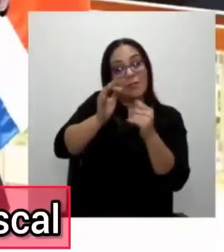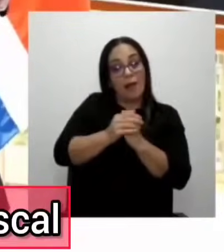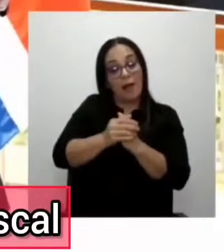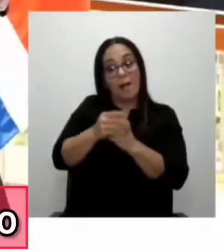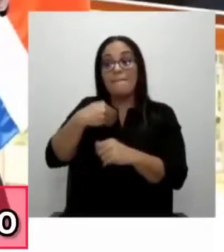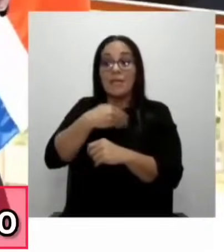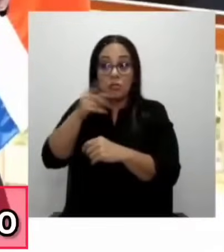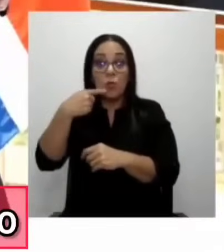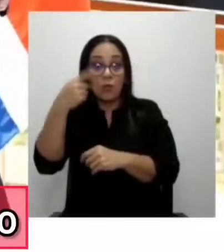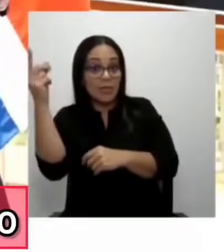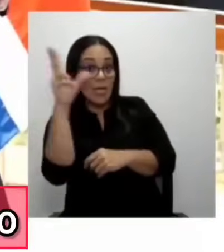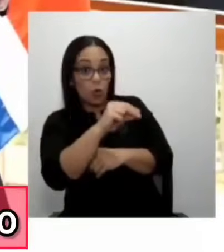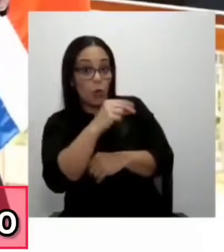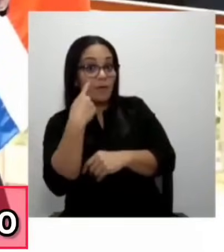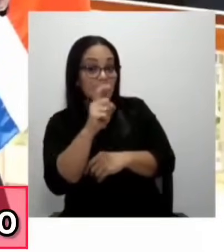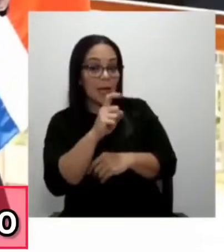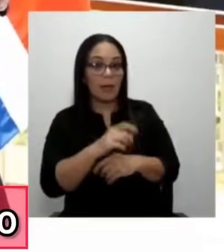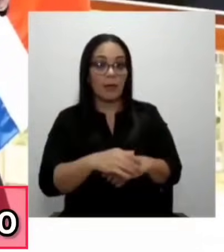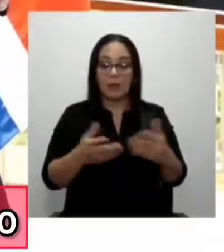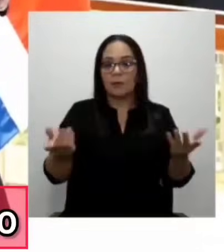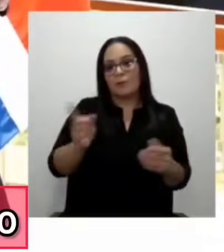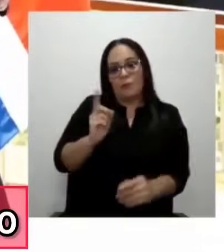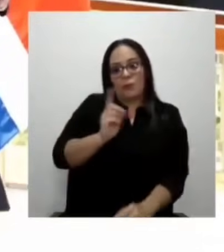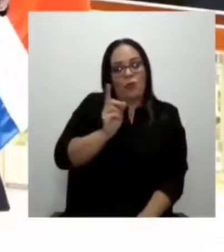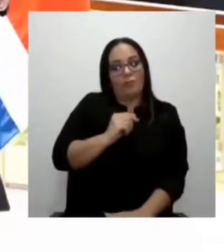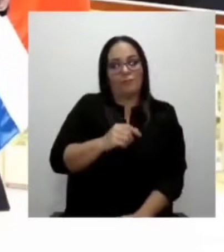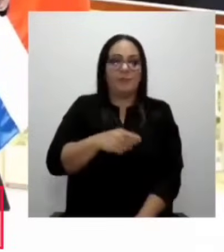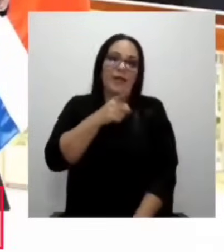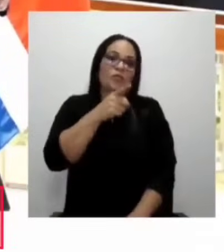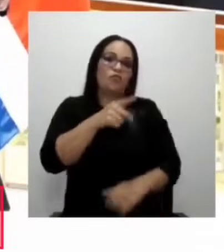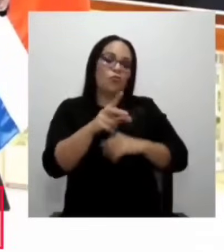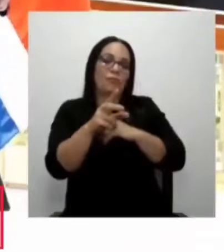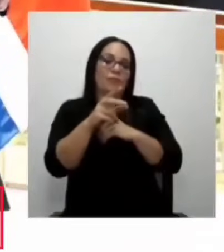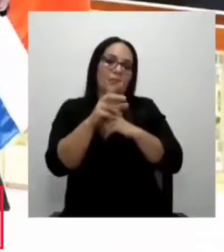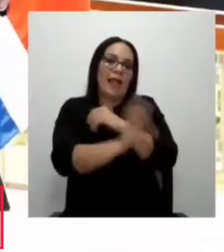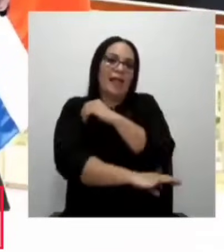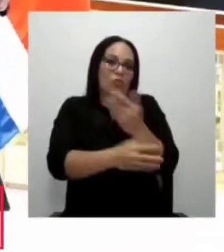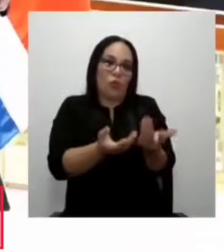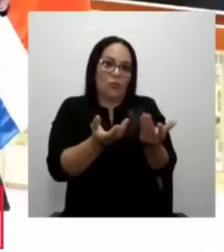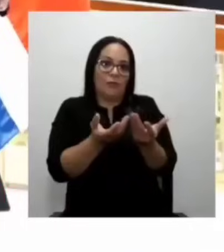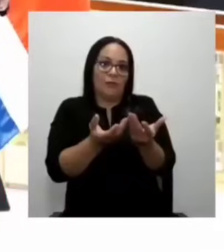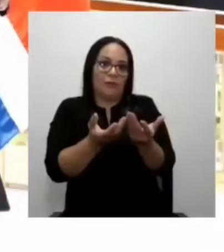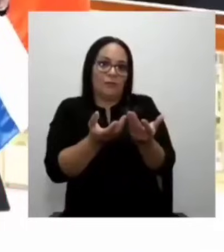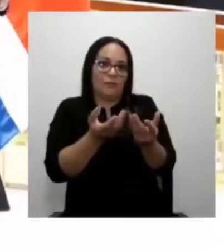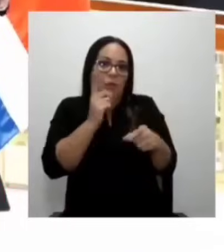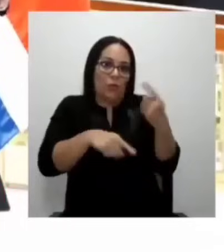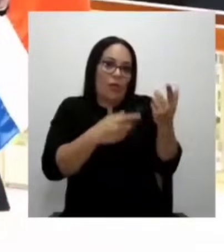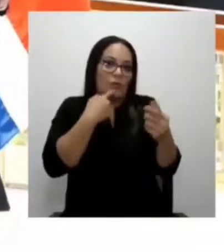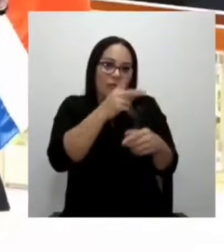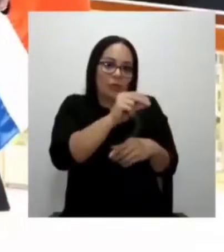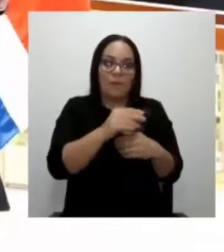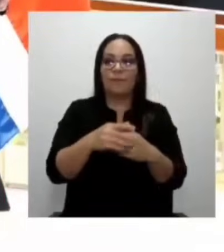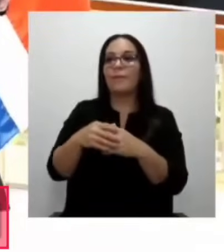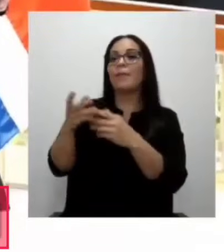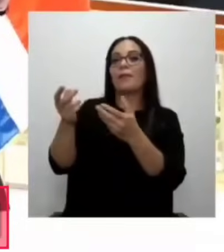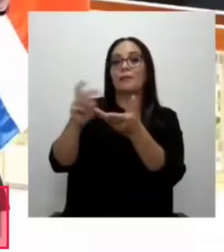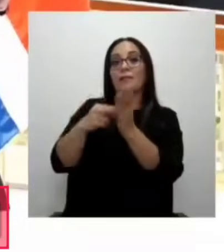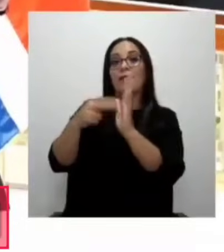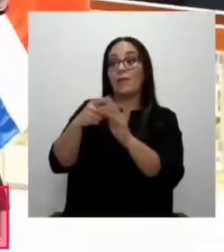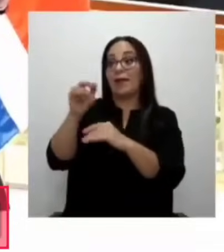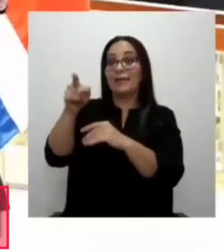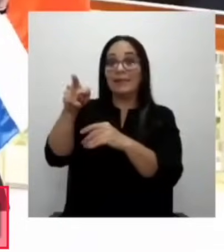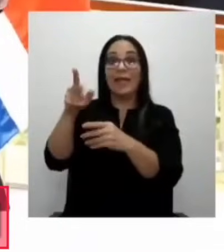un fiscal? No, señor, eso es un delito mismo. No. Usted lo manda a traer a usted. Exactamente. Y lo guarda. Que